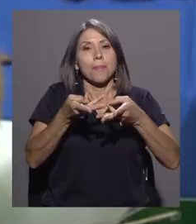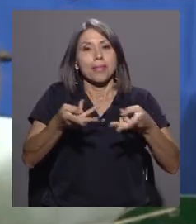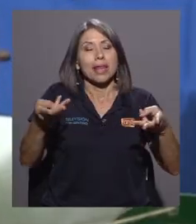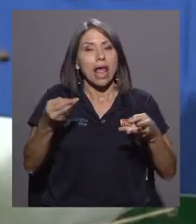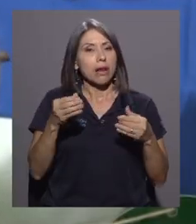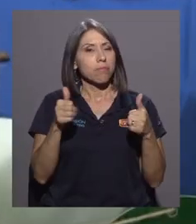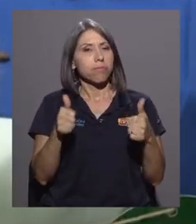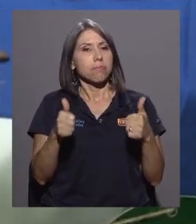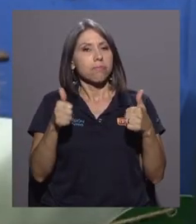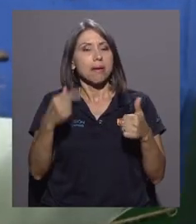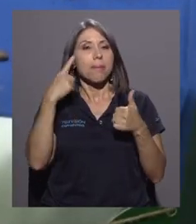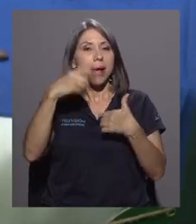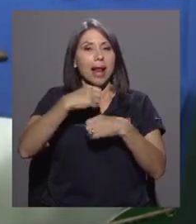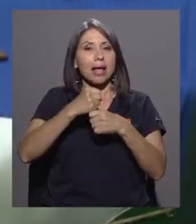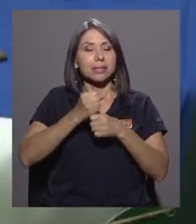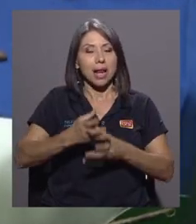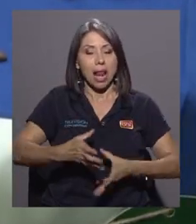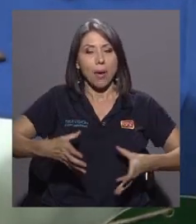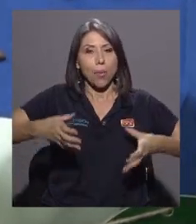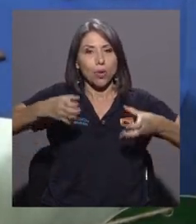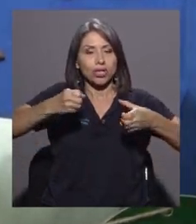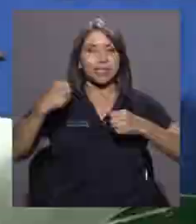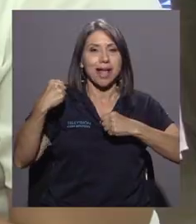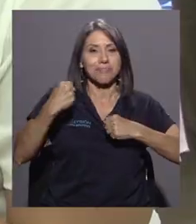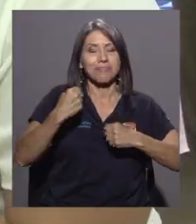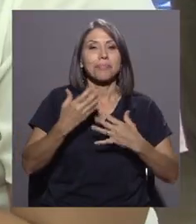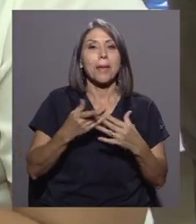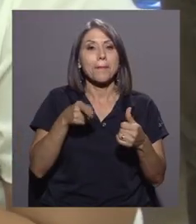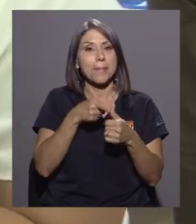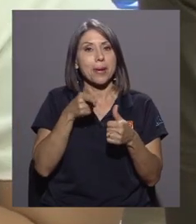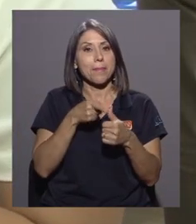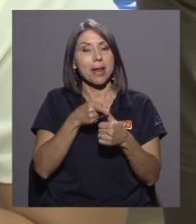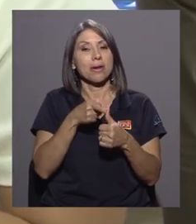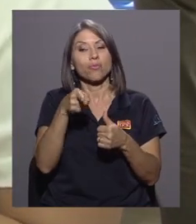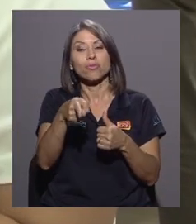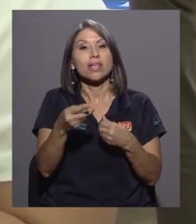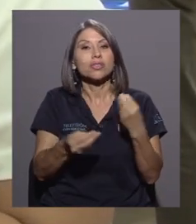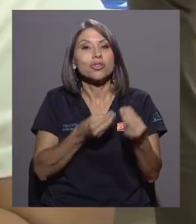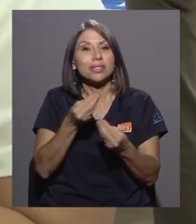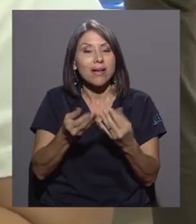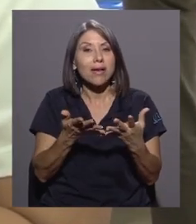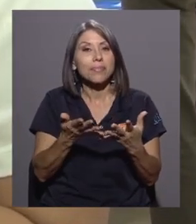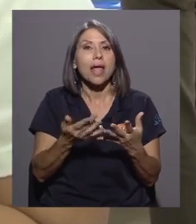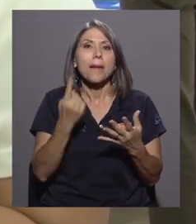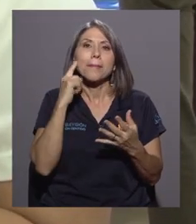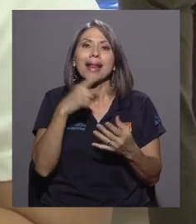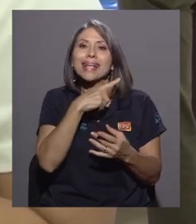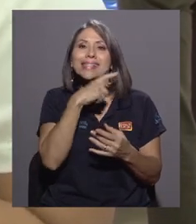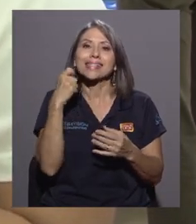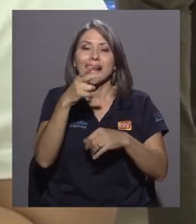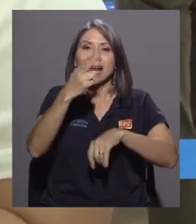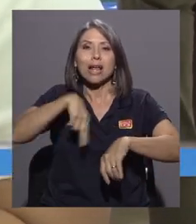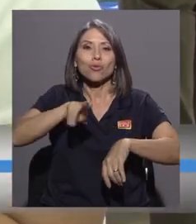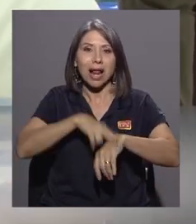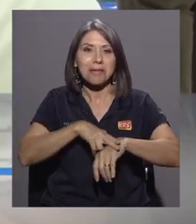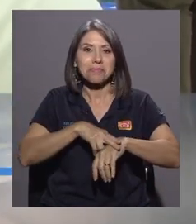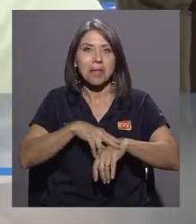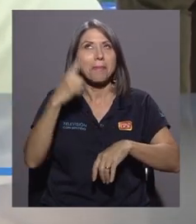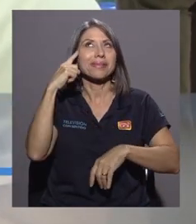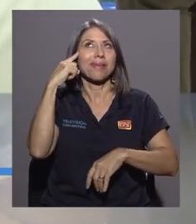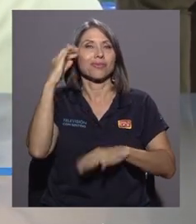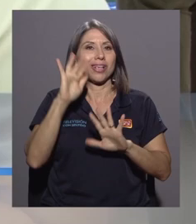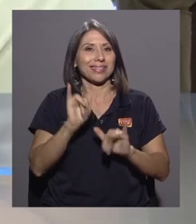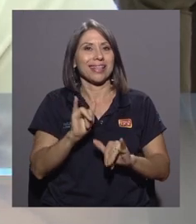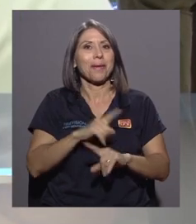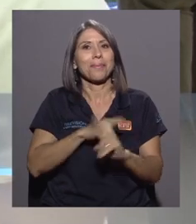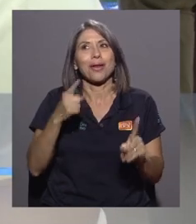para la confección de la bolsa. Primeramente, el producto en sí estaba estipulado para que se secara de manera natural, pero no contamos